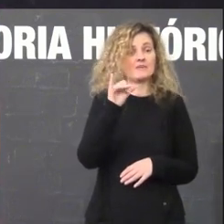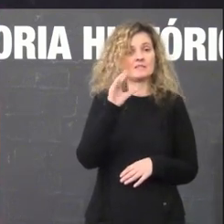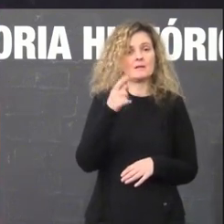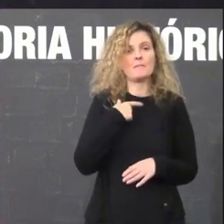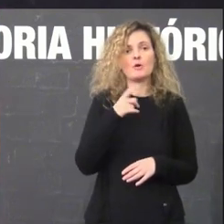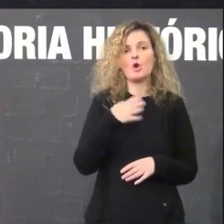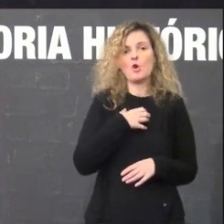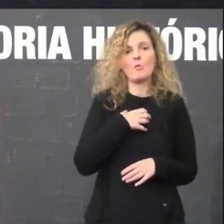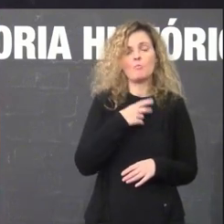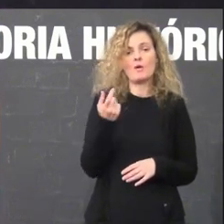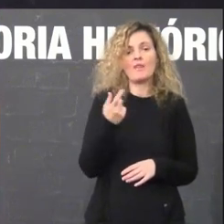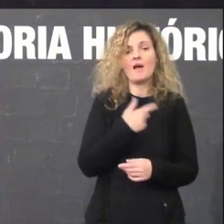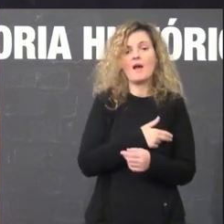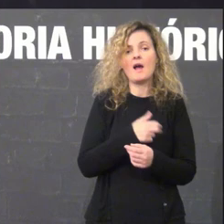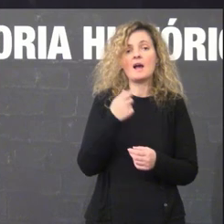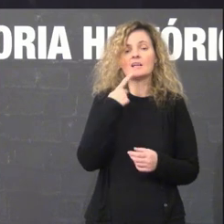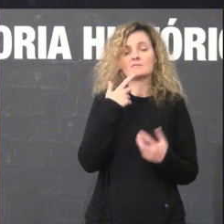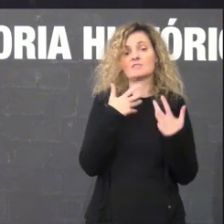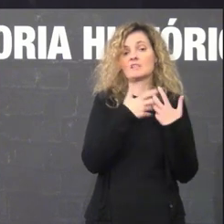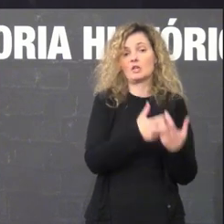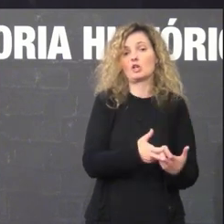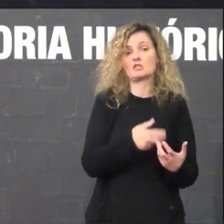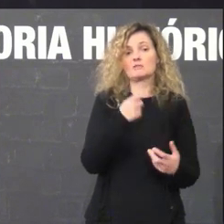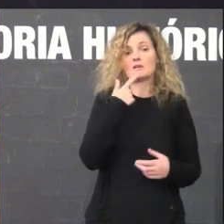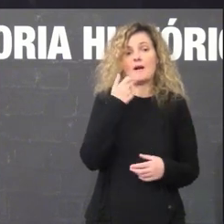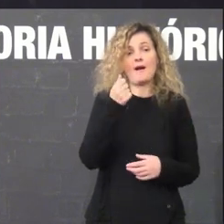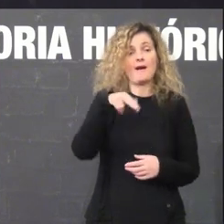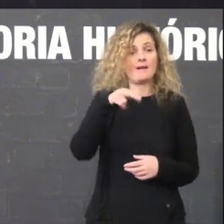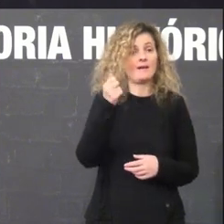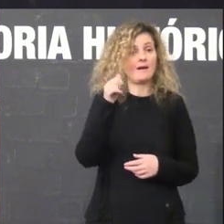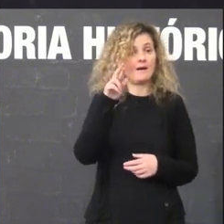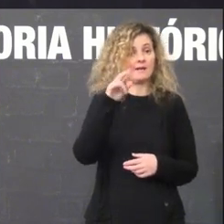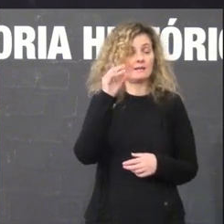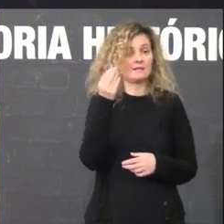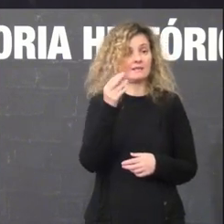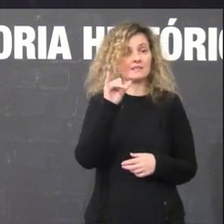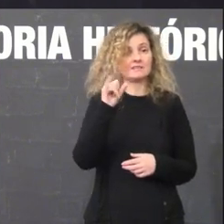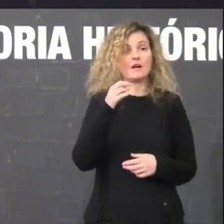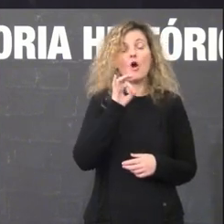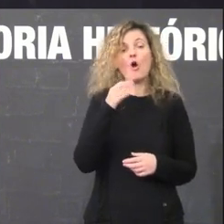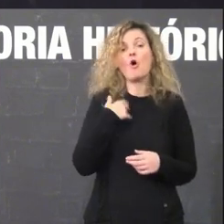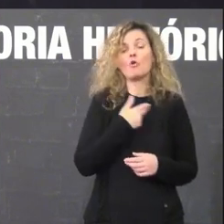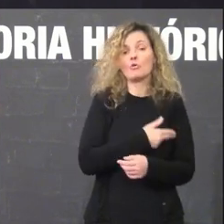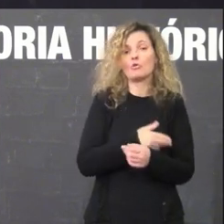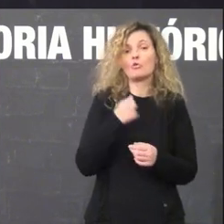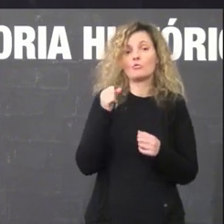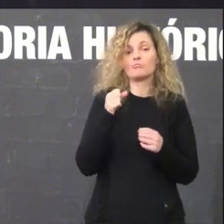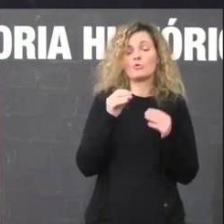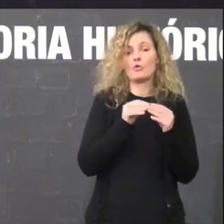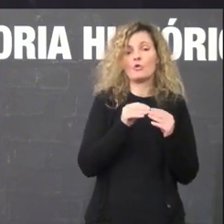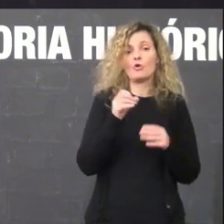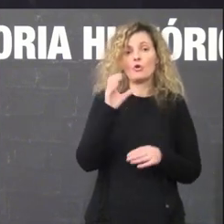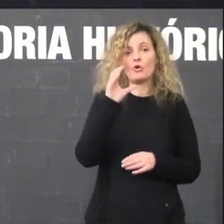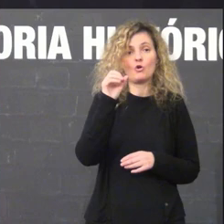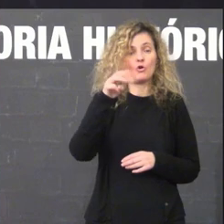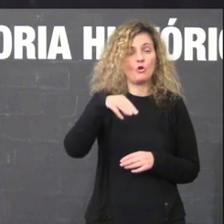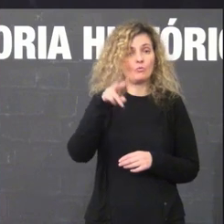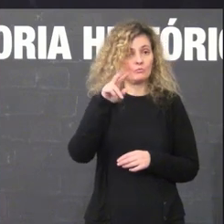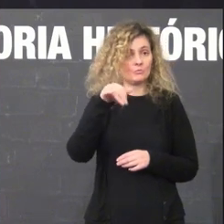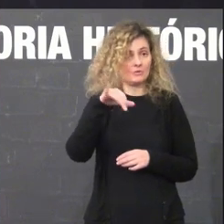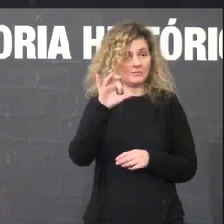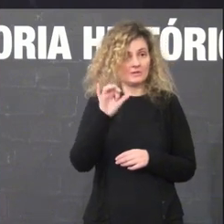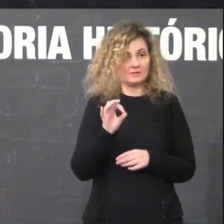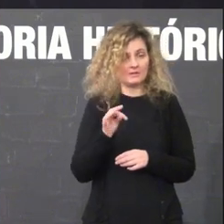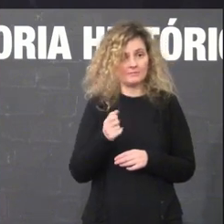anarquista porque entonces eres un terrorista básicamente o comunista tampoco se puede ser por